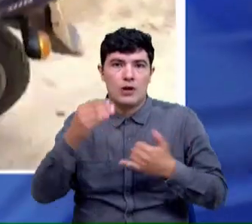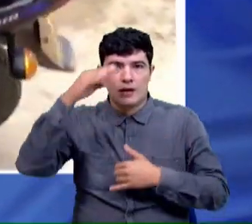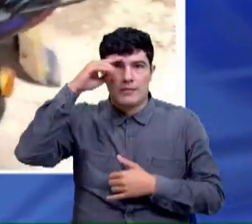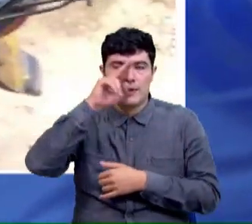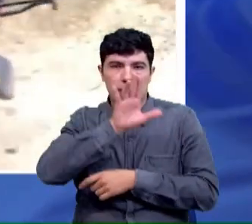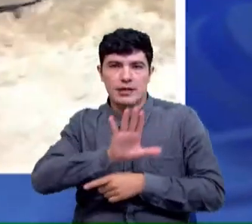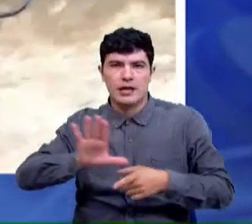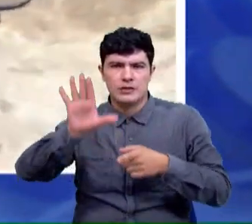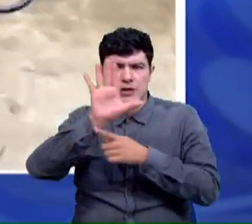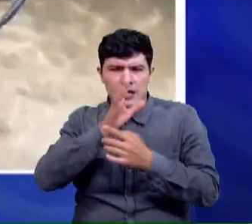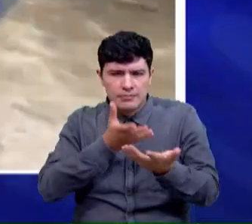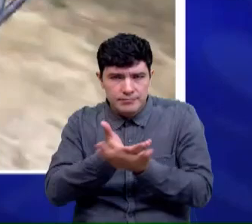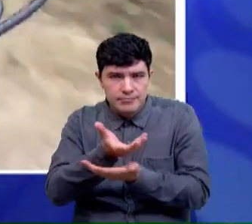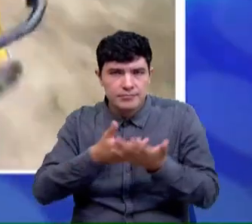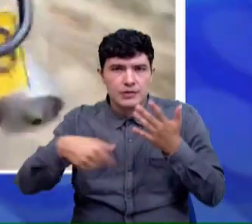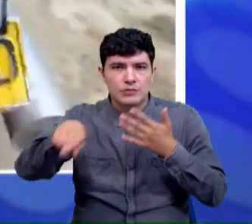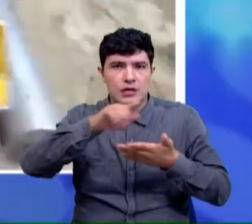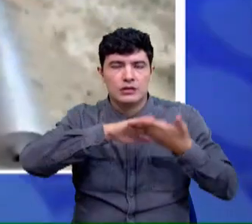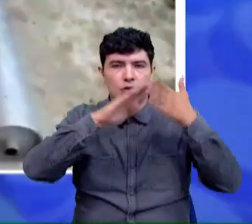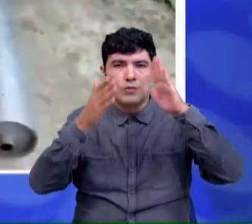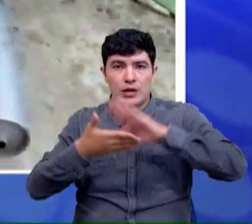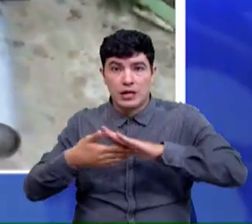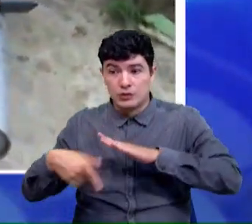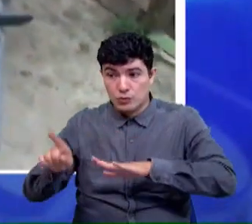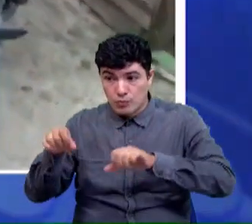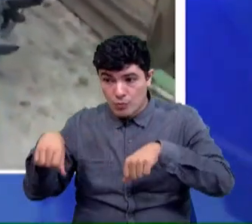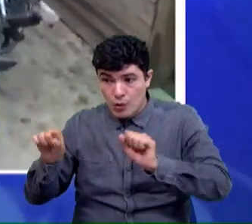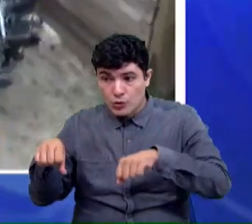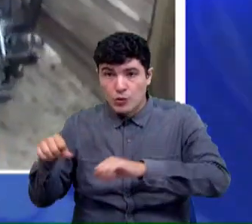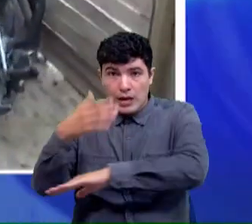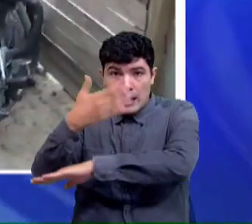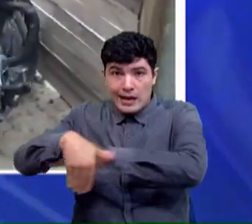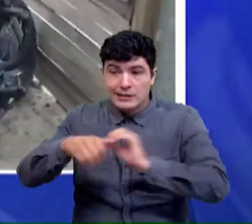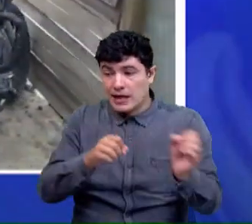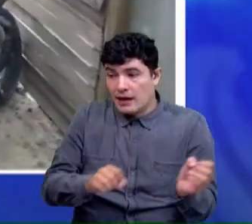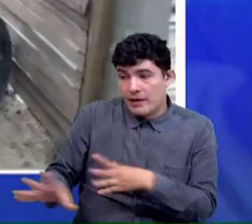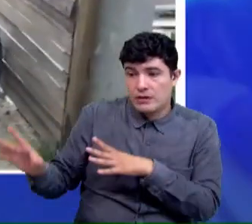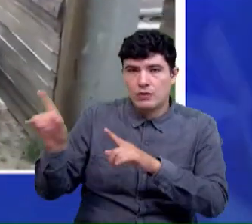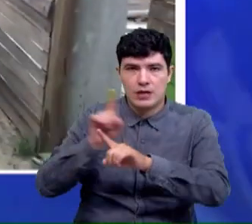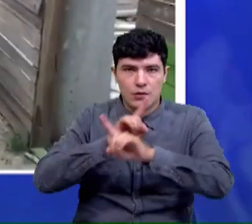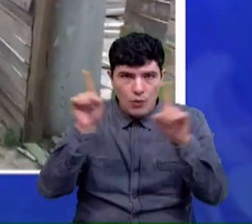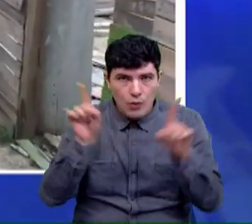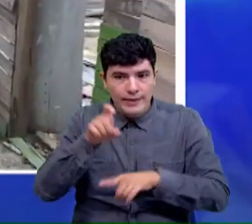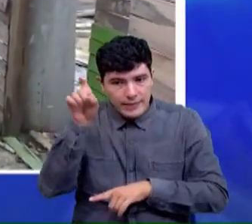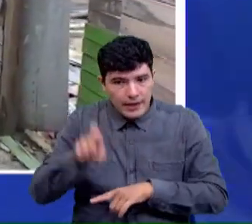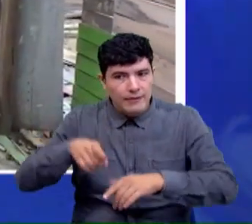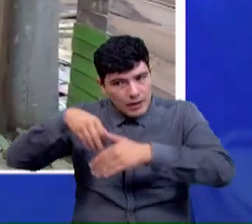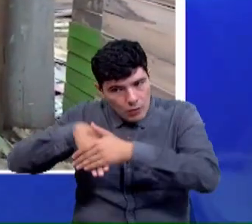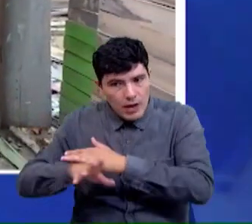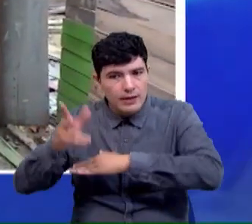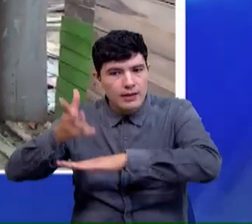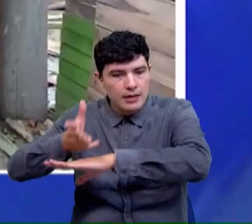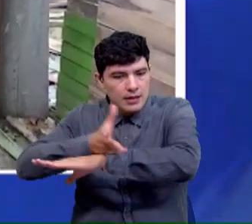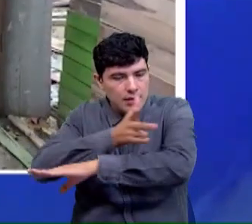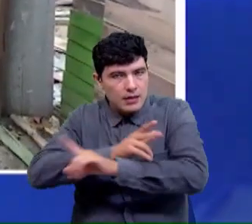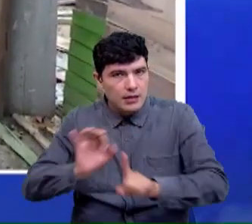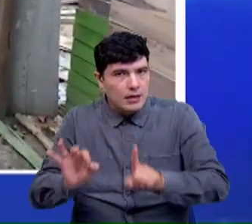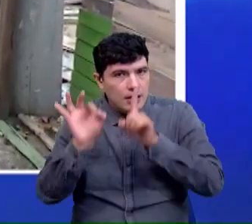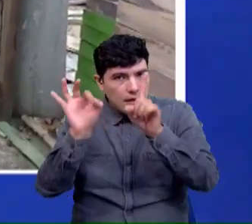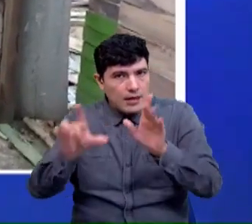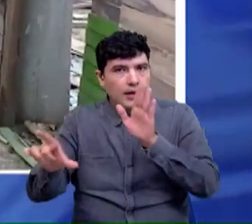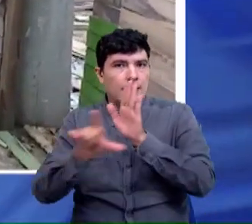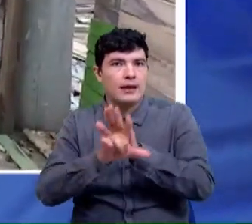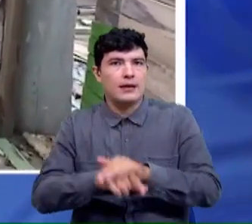llamado a la comunidad para que no dejen abandonadas sus motocicletas en plena vía pública. Invitamos a toda la ciudadanía a